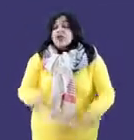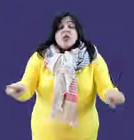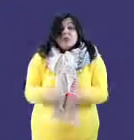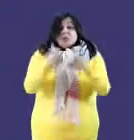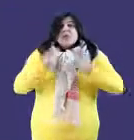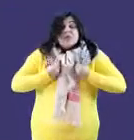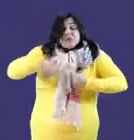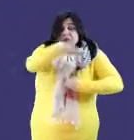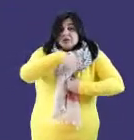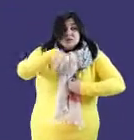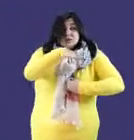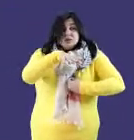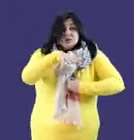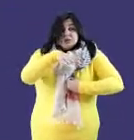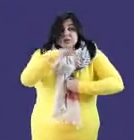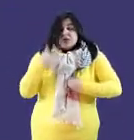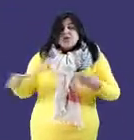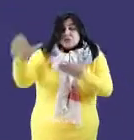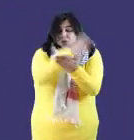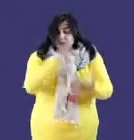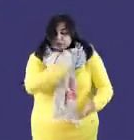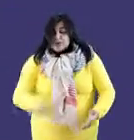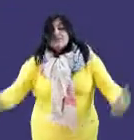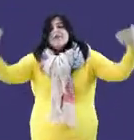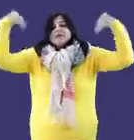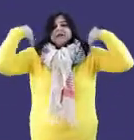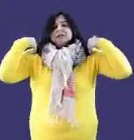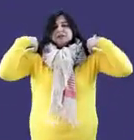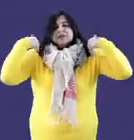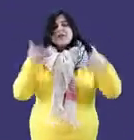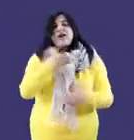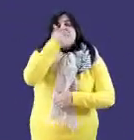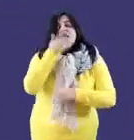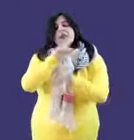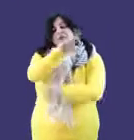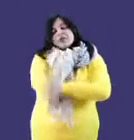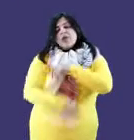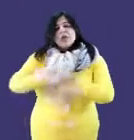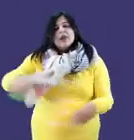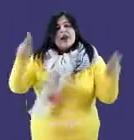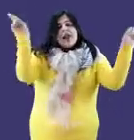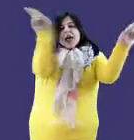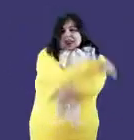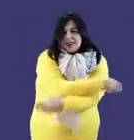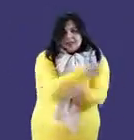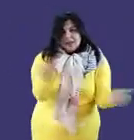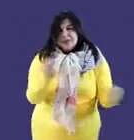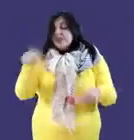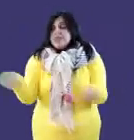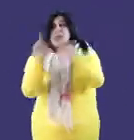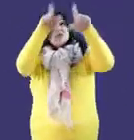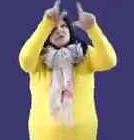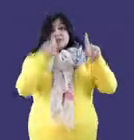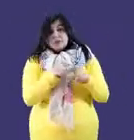Vivas donde vivas, da lo mismo. Todos somos responsables de mitigar el calentamiento global y no importa de qué lado de la foto te encuentres